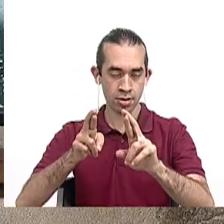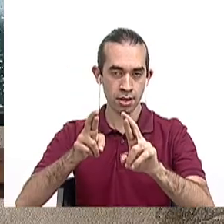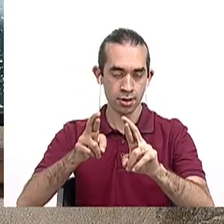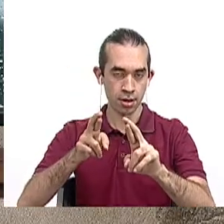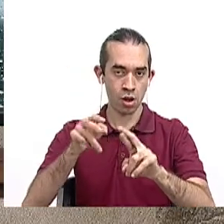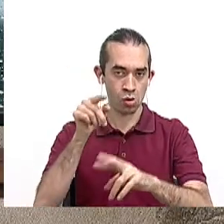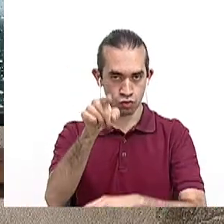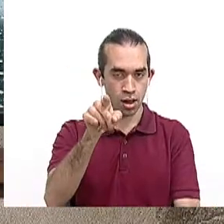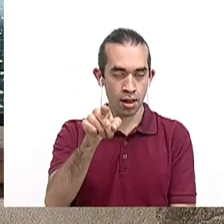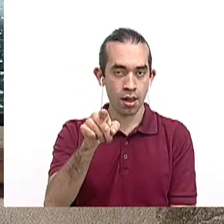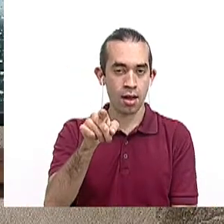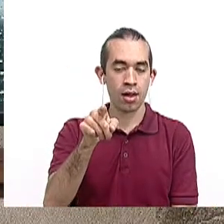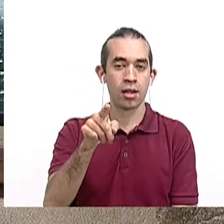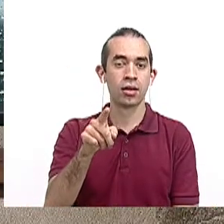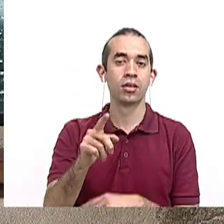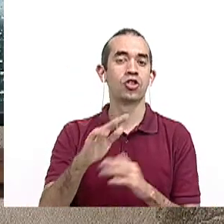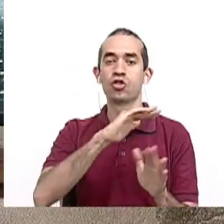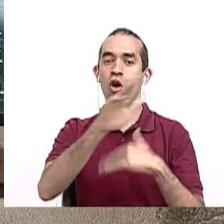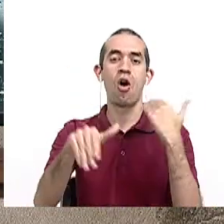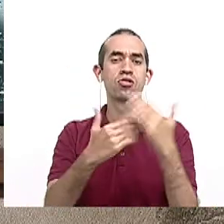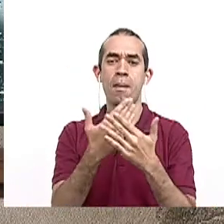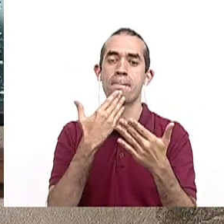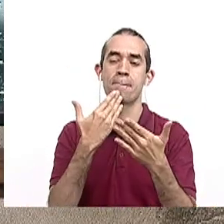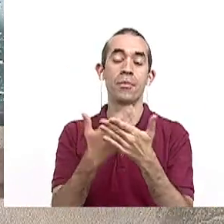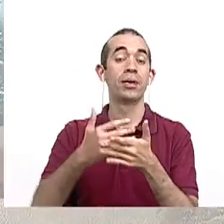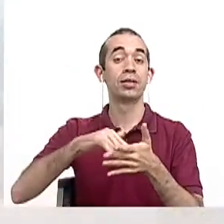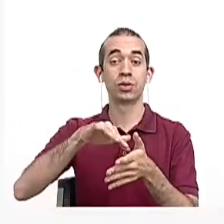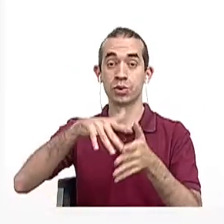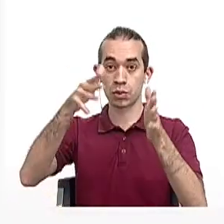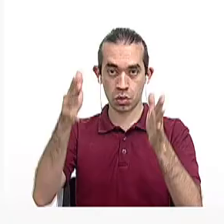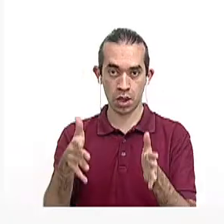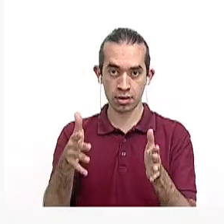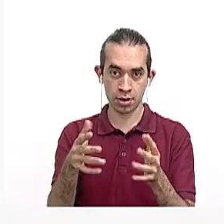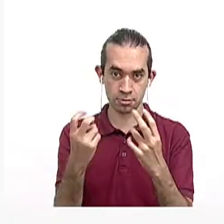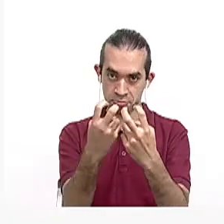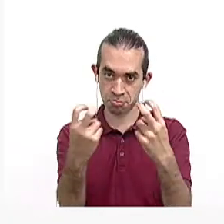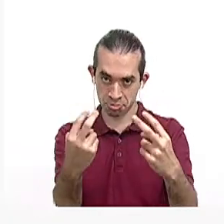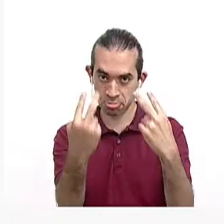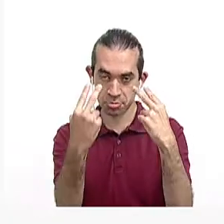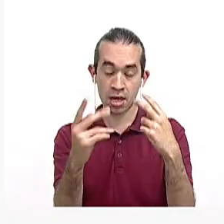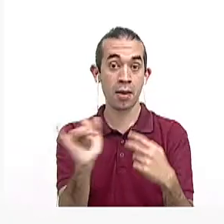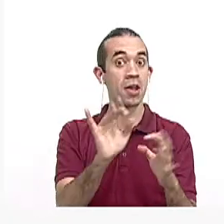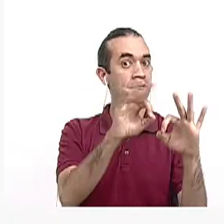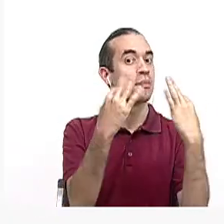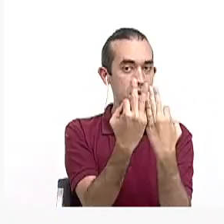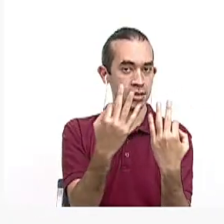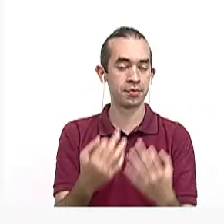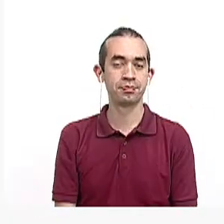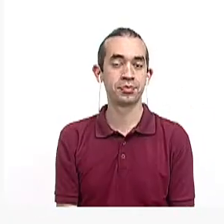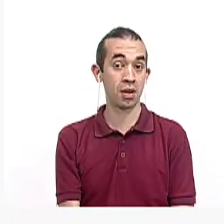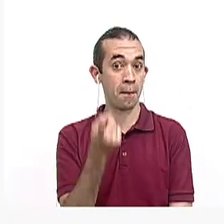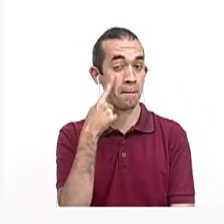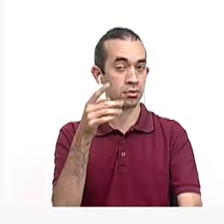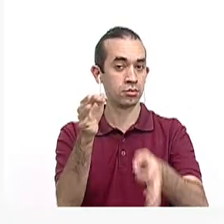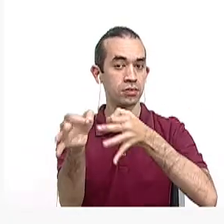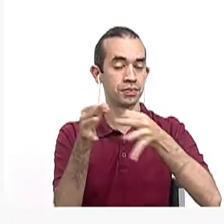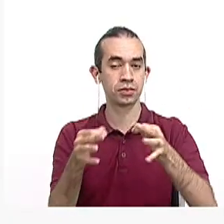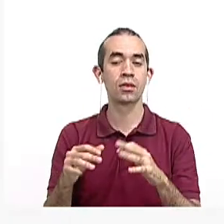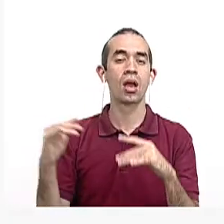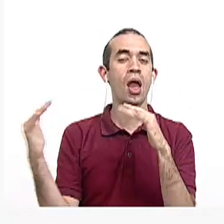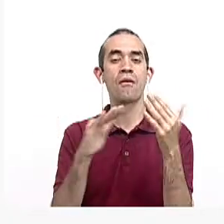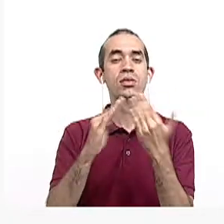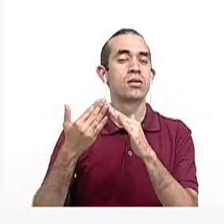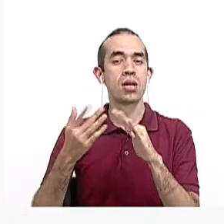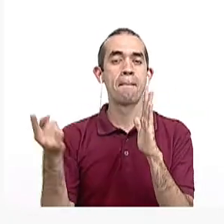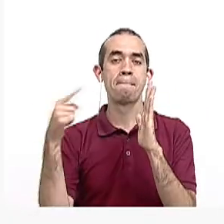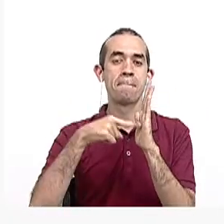y a todos los buenos estudiantes que nos acompañan y sus familias. La Guerra Civil del 48, ahí está